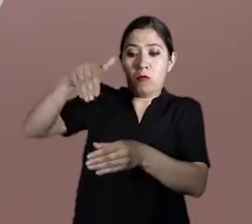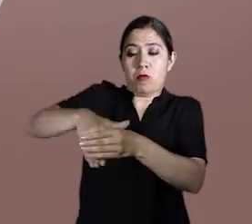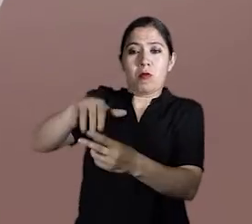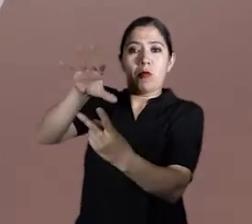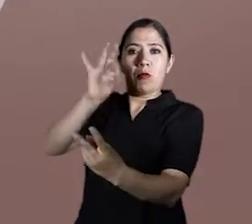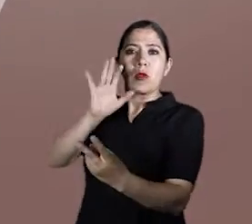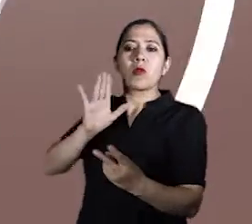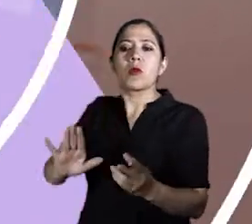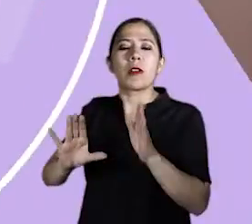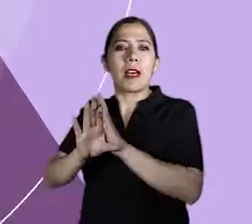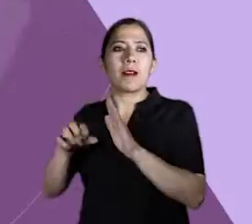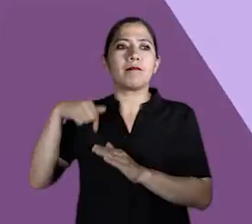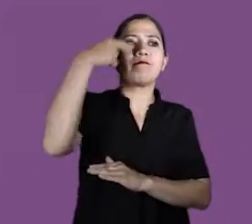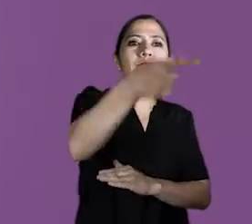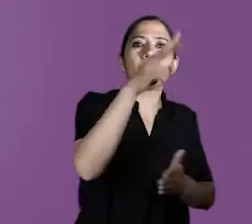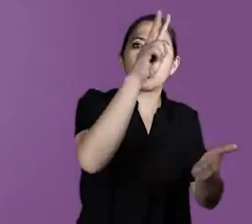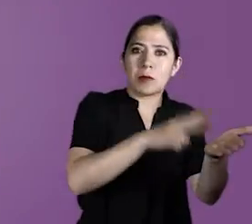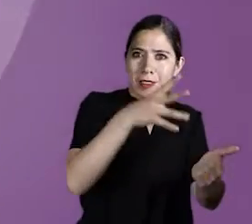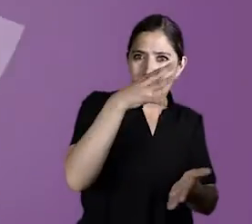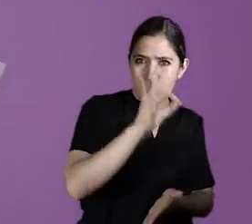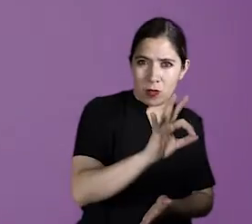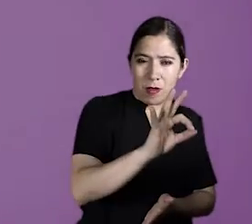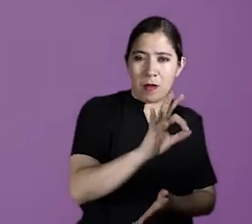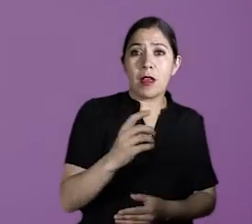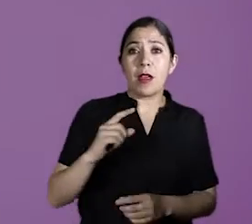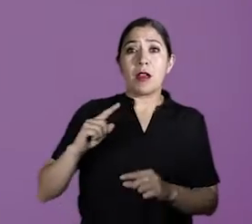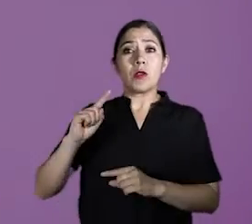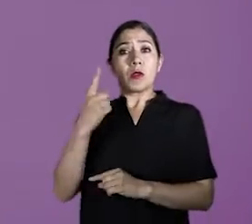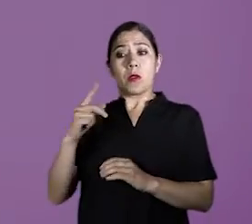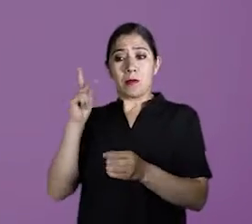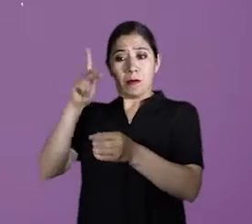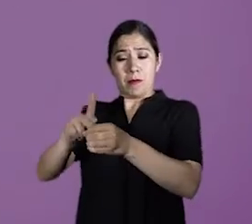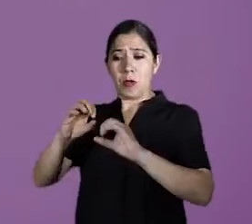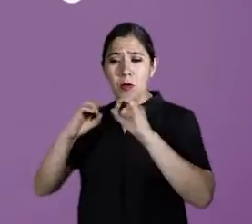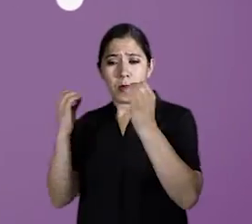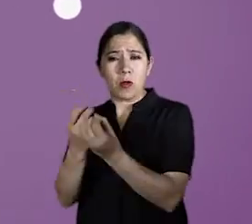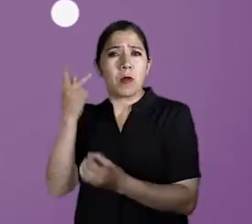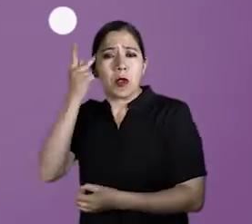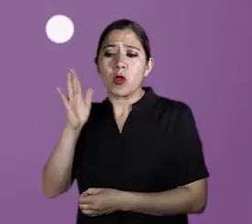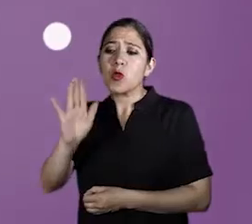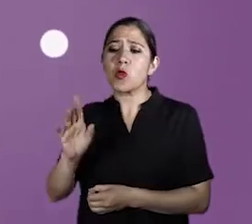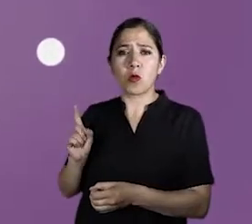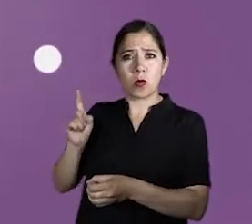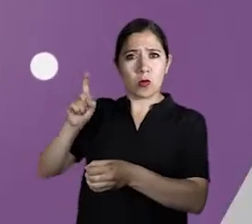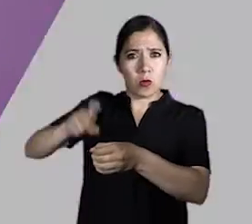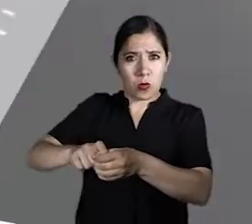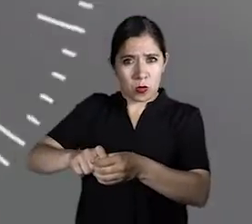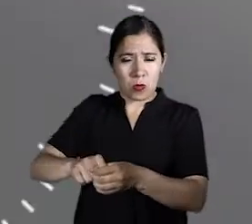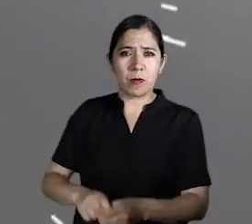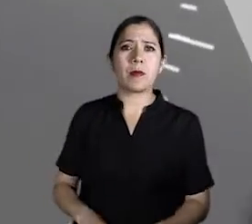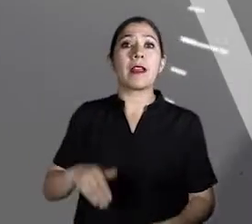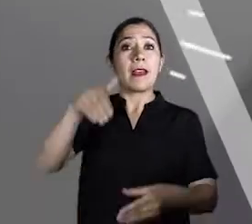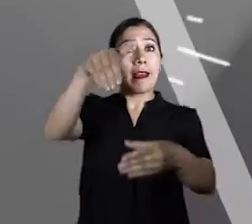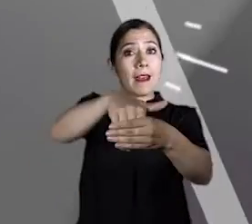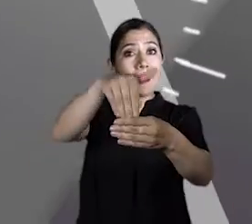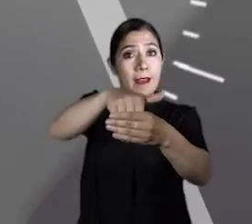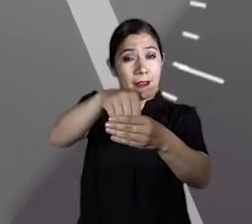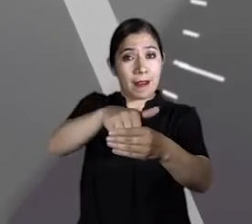generales 2019. Participan los militantes que estén registrados en sus partidos de forma voluntaria a nivel nacional.